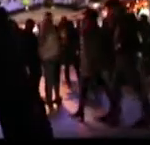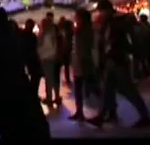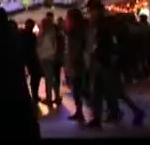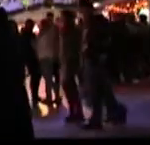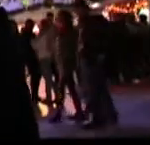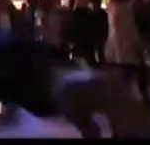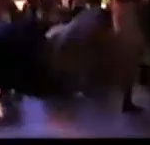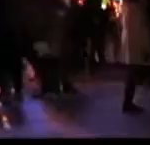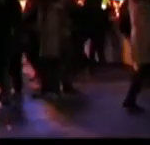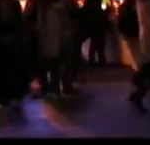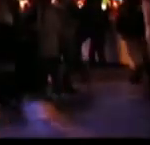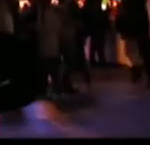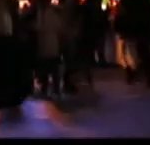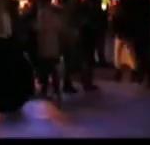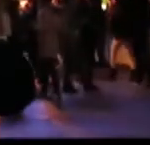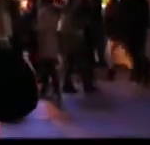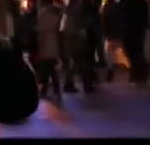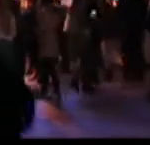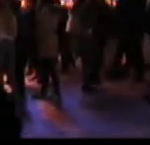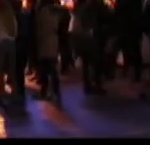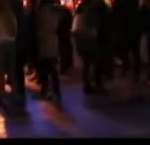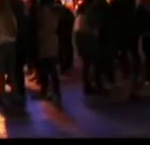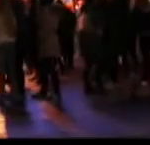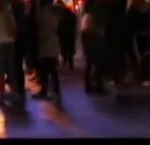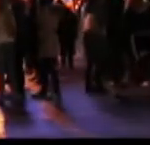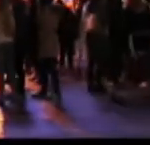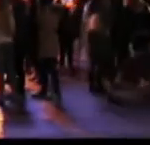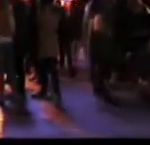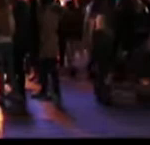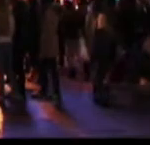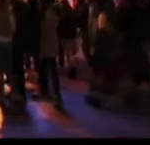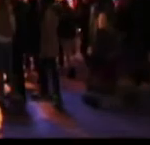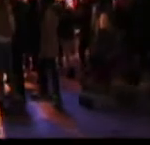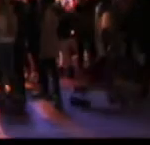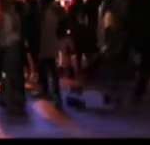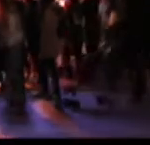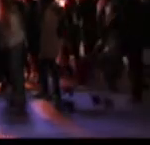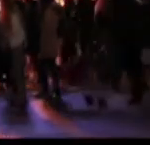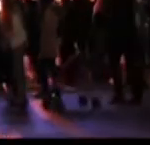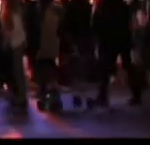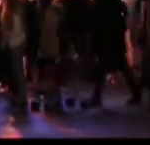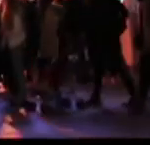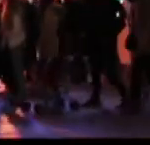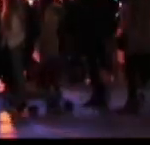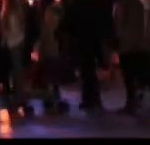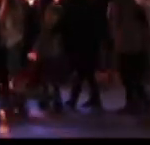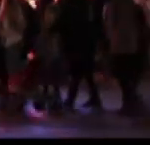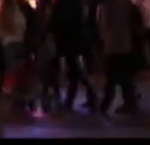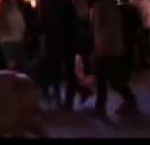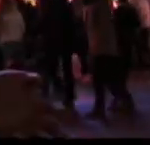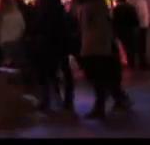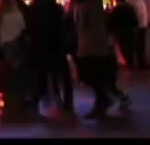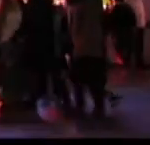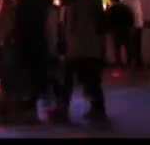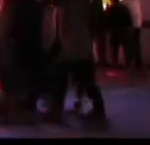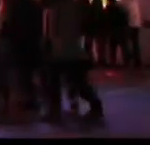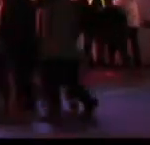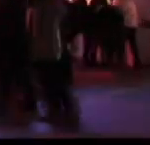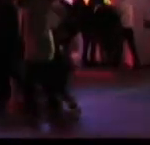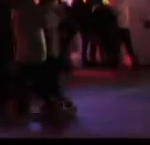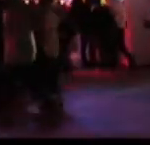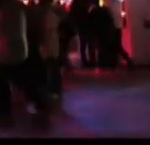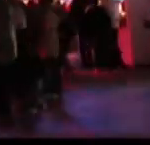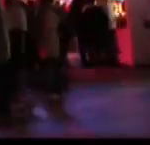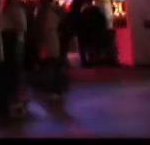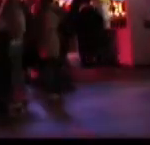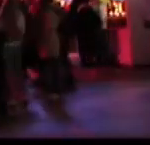hay potencial. Creo que se debe de darle más énfasis a las escuelas normales, darles